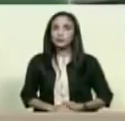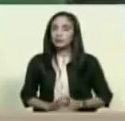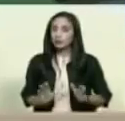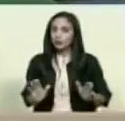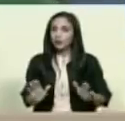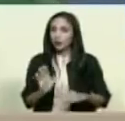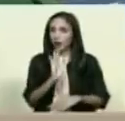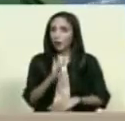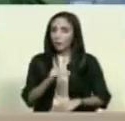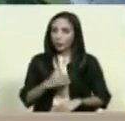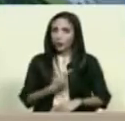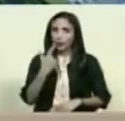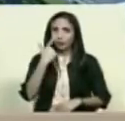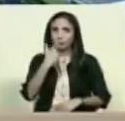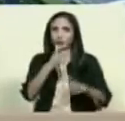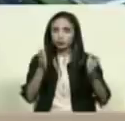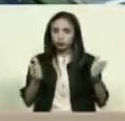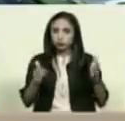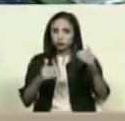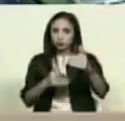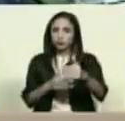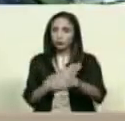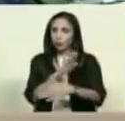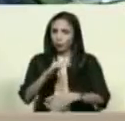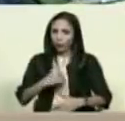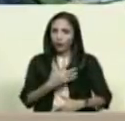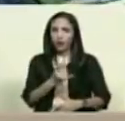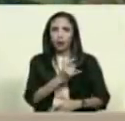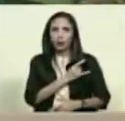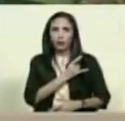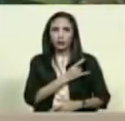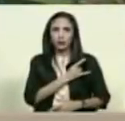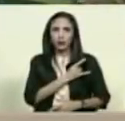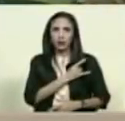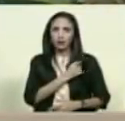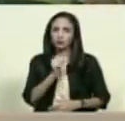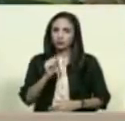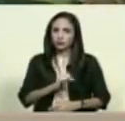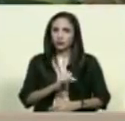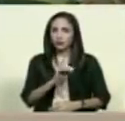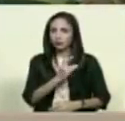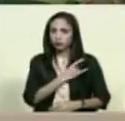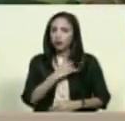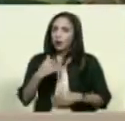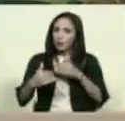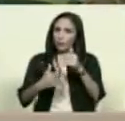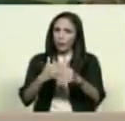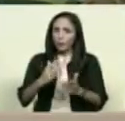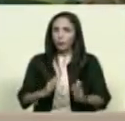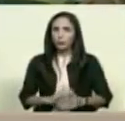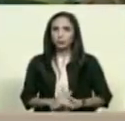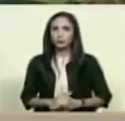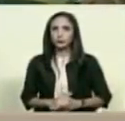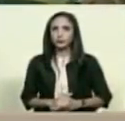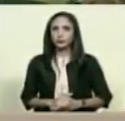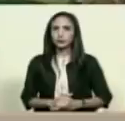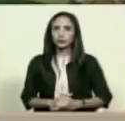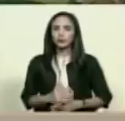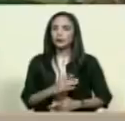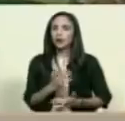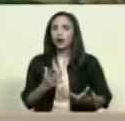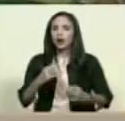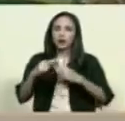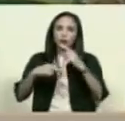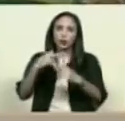estar en todas las universidades. Esto es una revolución, ¿vale? La estamos haciendo, sí, y la vamos a seguir haciendo. Una revolución